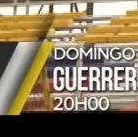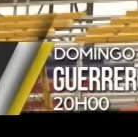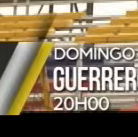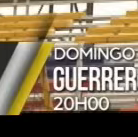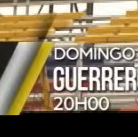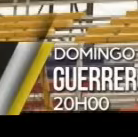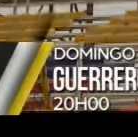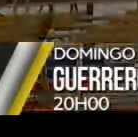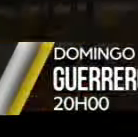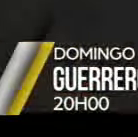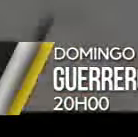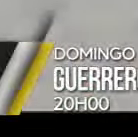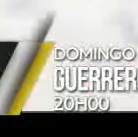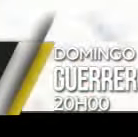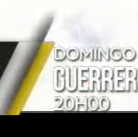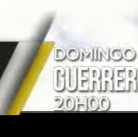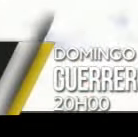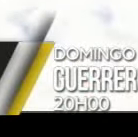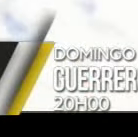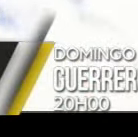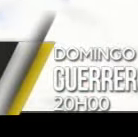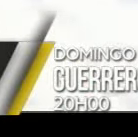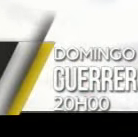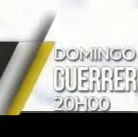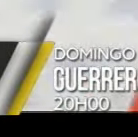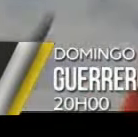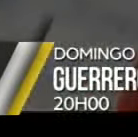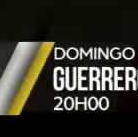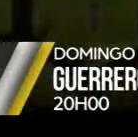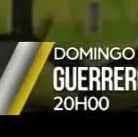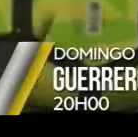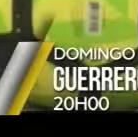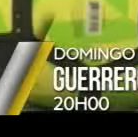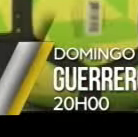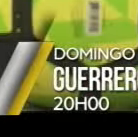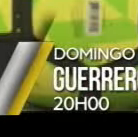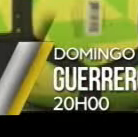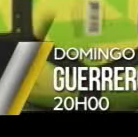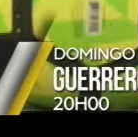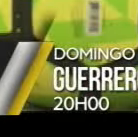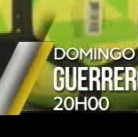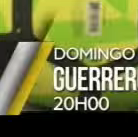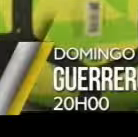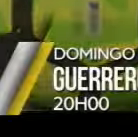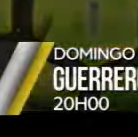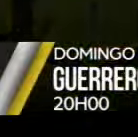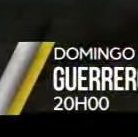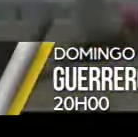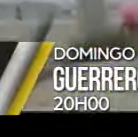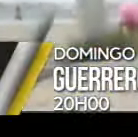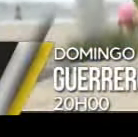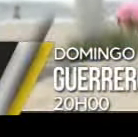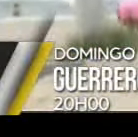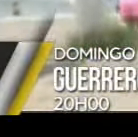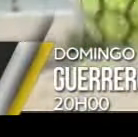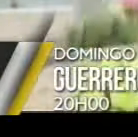sí a Dios, a mi familia, a todos mis amigos. Me quedé un rato inclusive hasta llorando ahí por lo que había pasado.